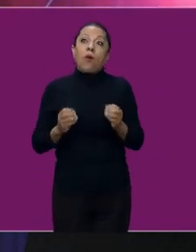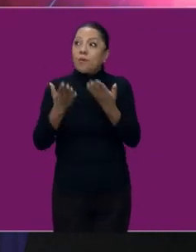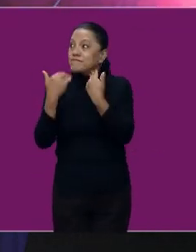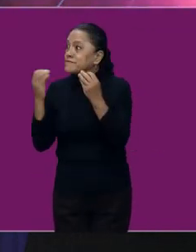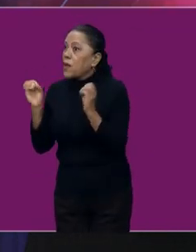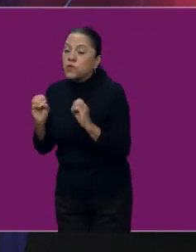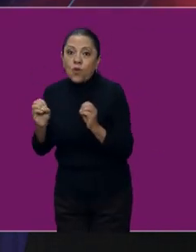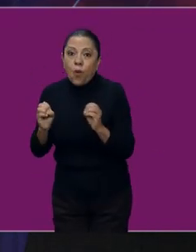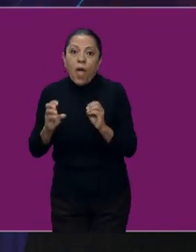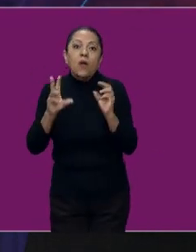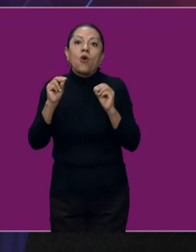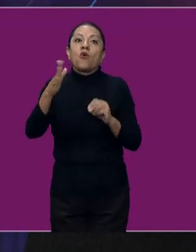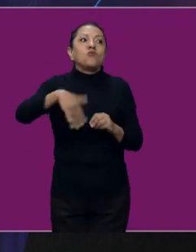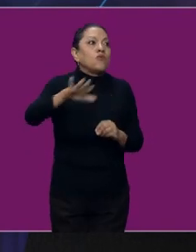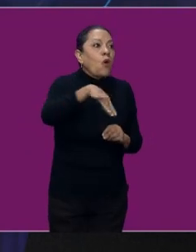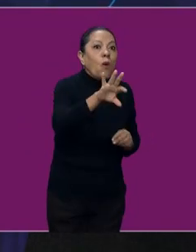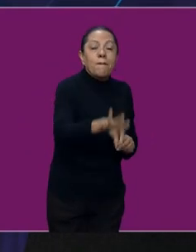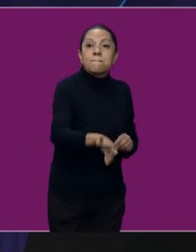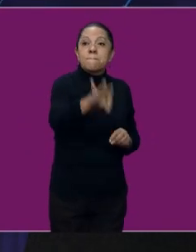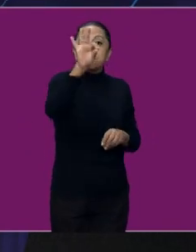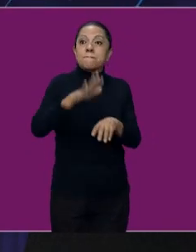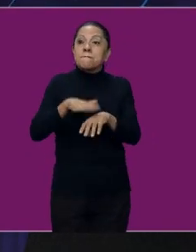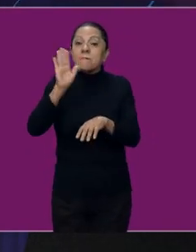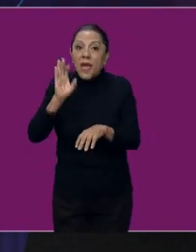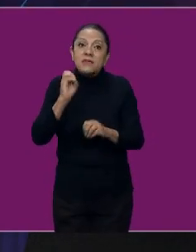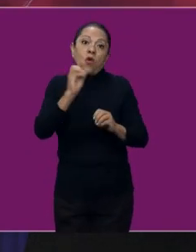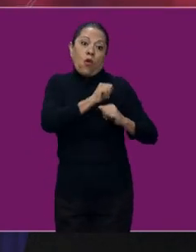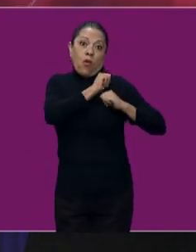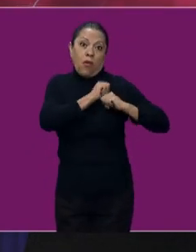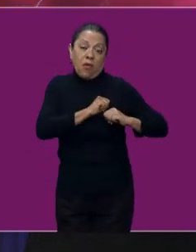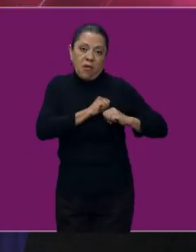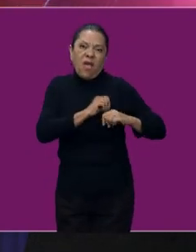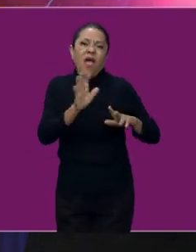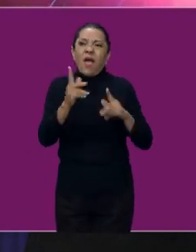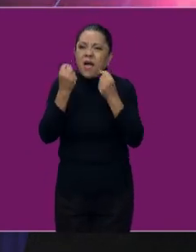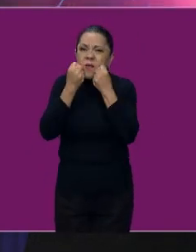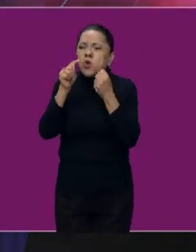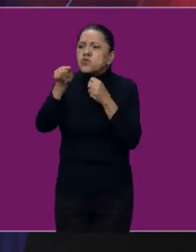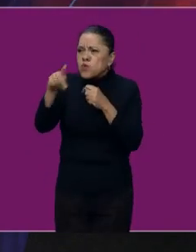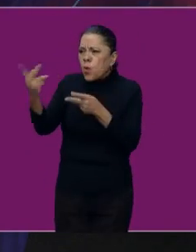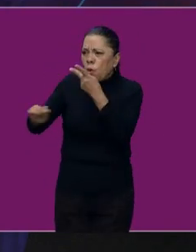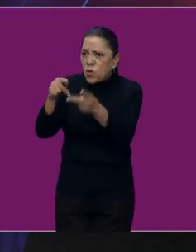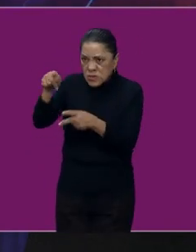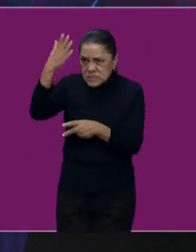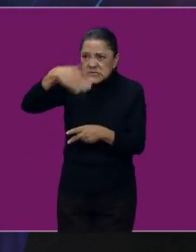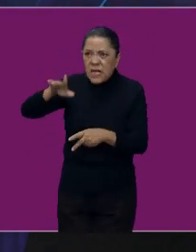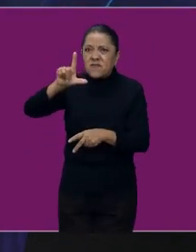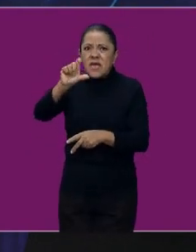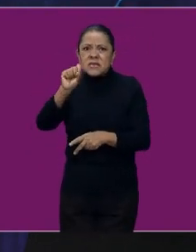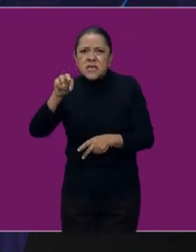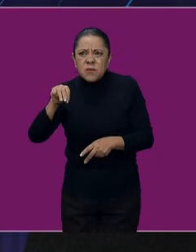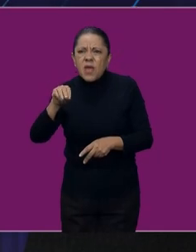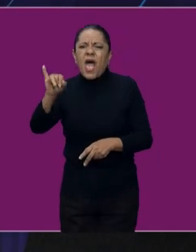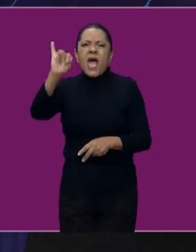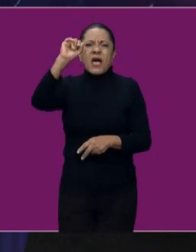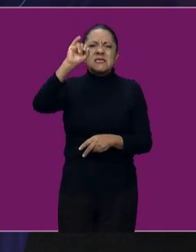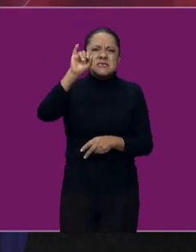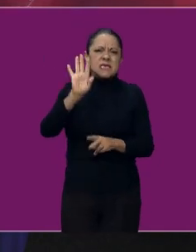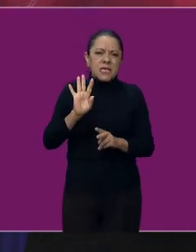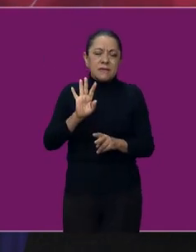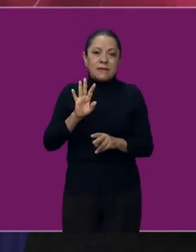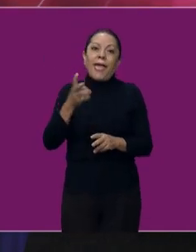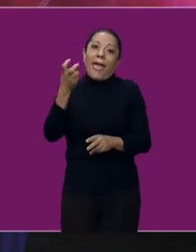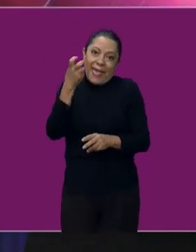o porque no buscaron más o porque las personas encargadas pues como que tú sabes señas y ahora le vas no se hizo el control de calidad